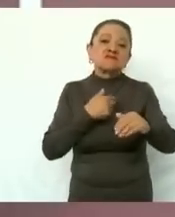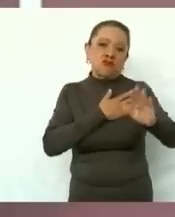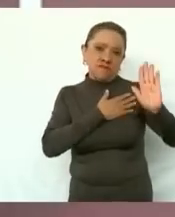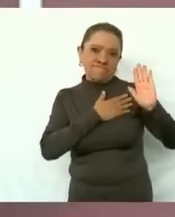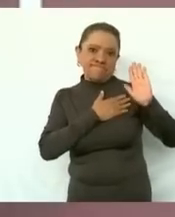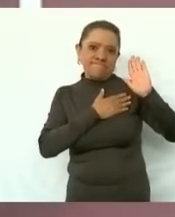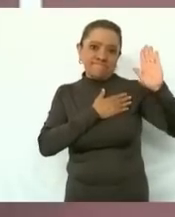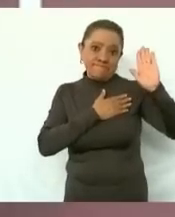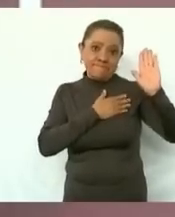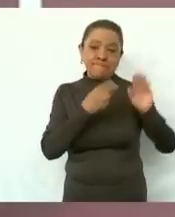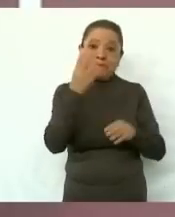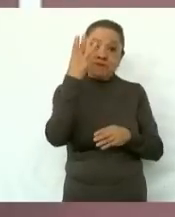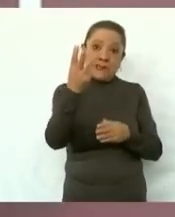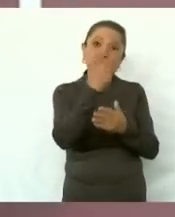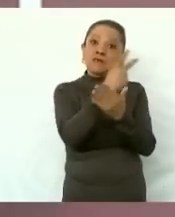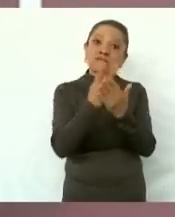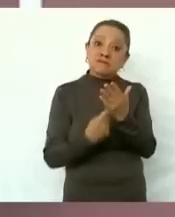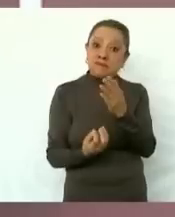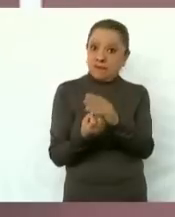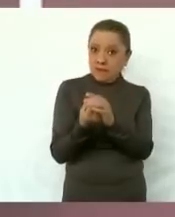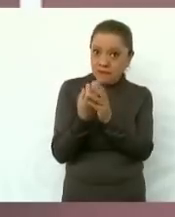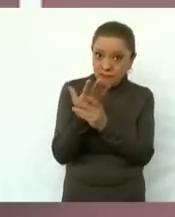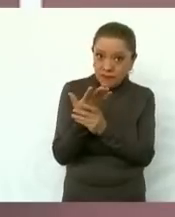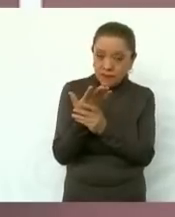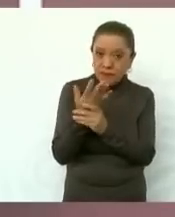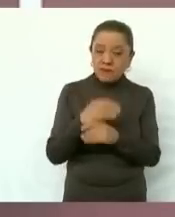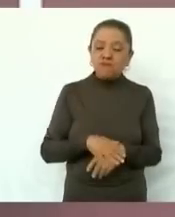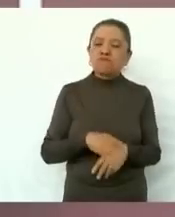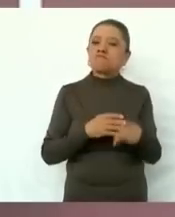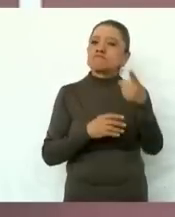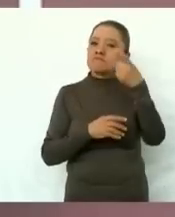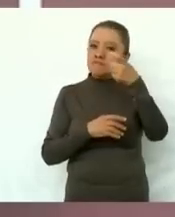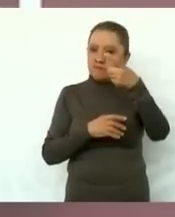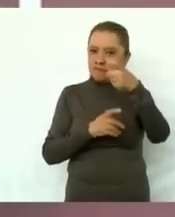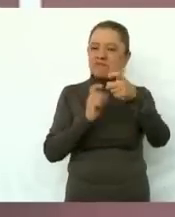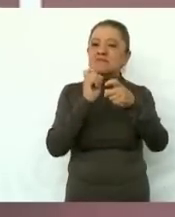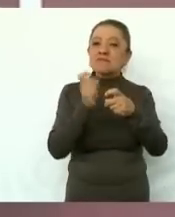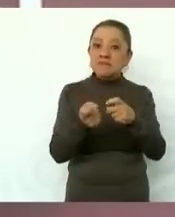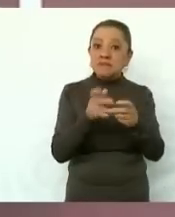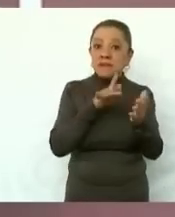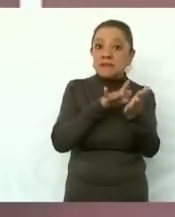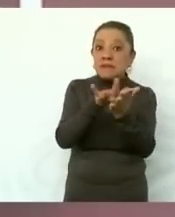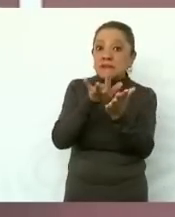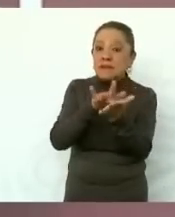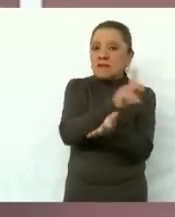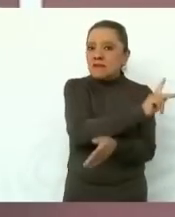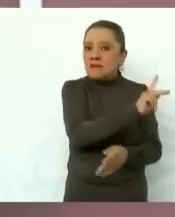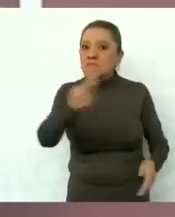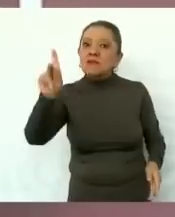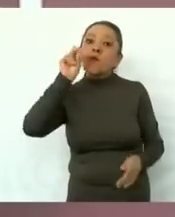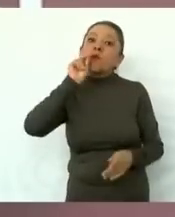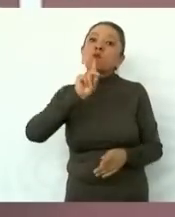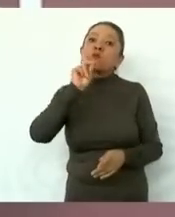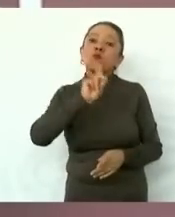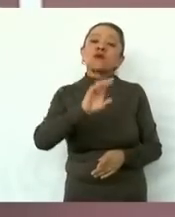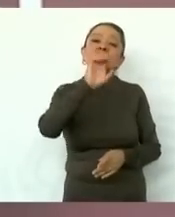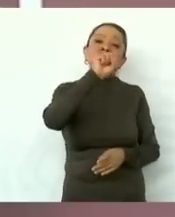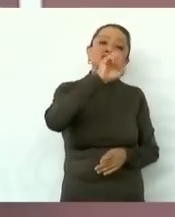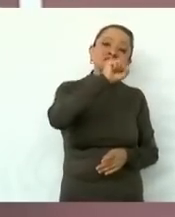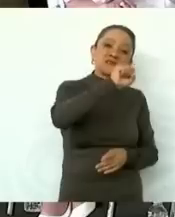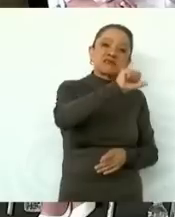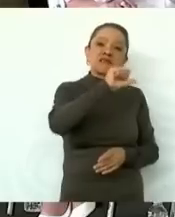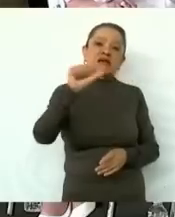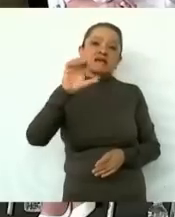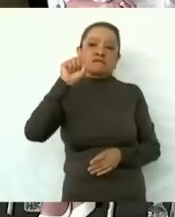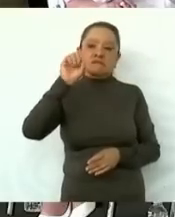de bienestar nuevos. El primero, el apoyo a todas las mujeres de 60 a